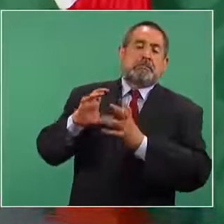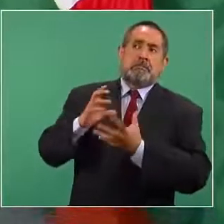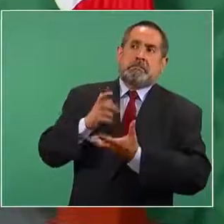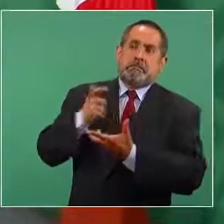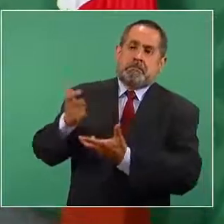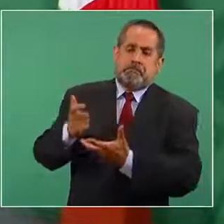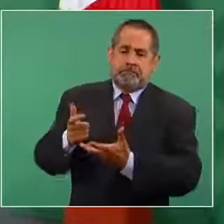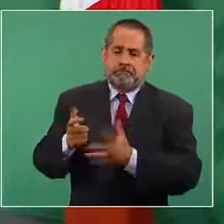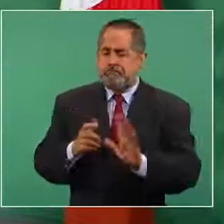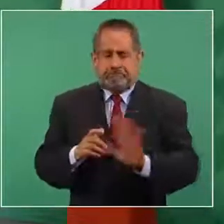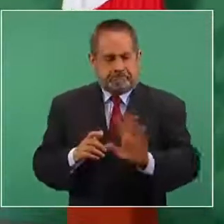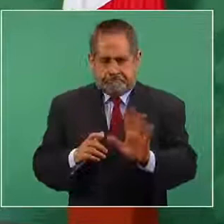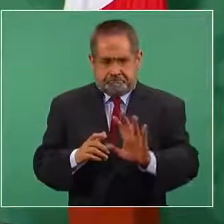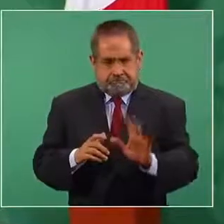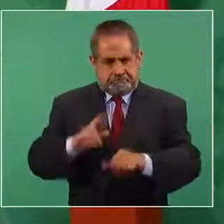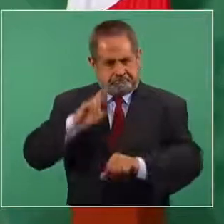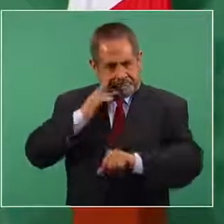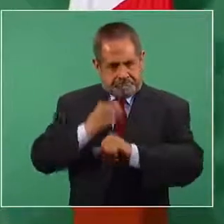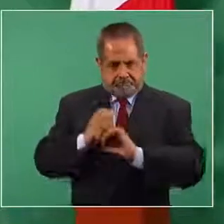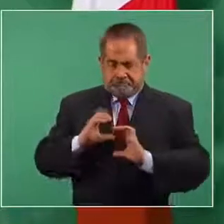y hay que actuar con responsabilidad.